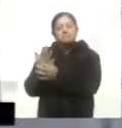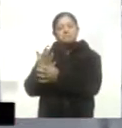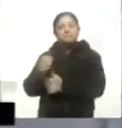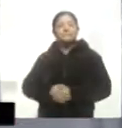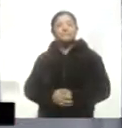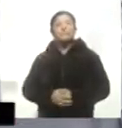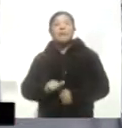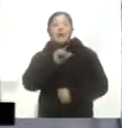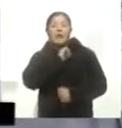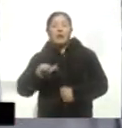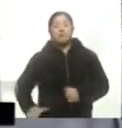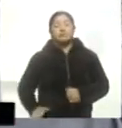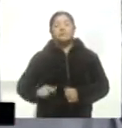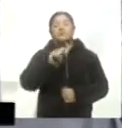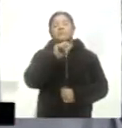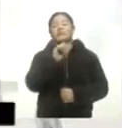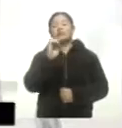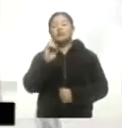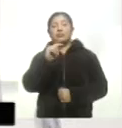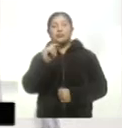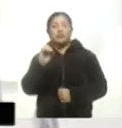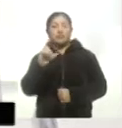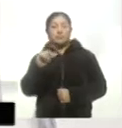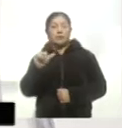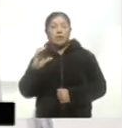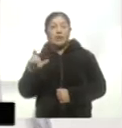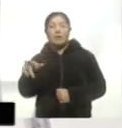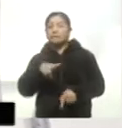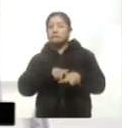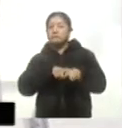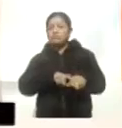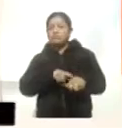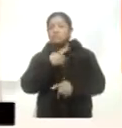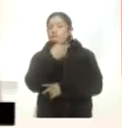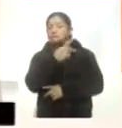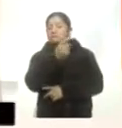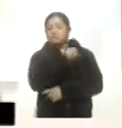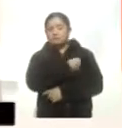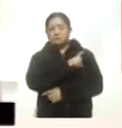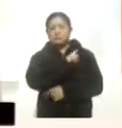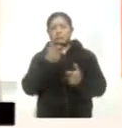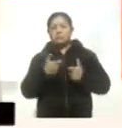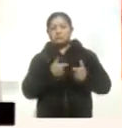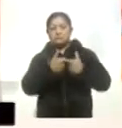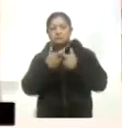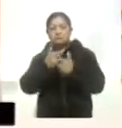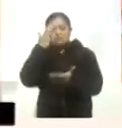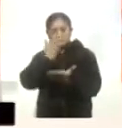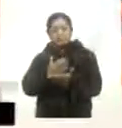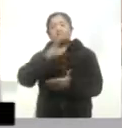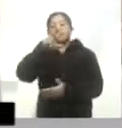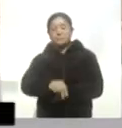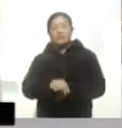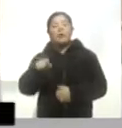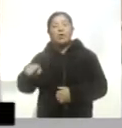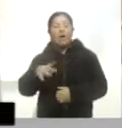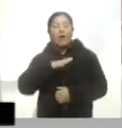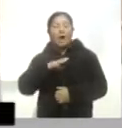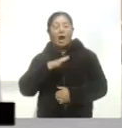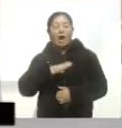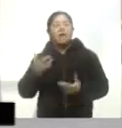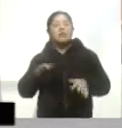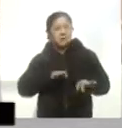El Ayuntamiento de Totolac mantiene en operación la campaña Por Ti, Salud y Economía no se detiene como parte de las acciones